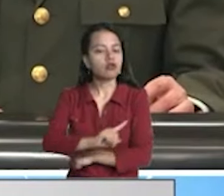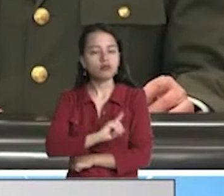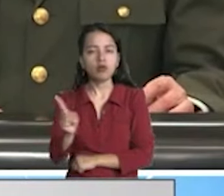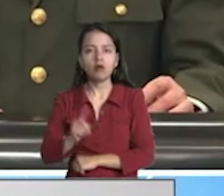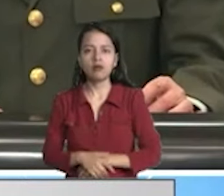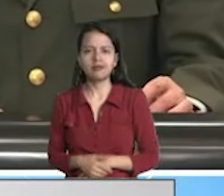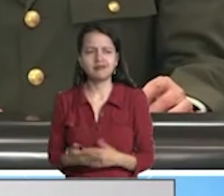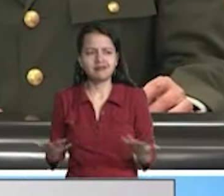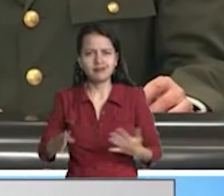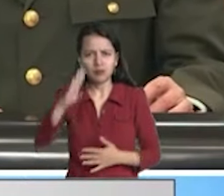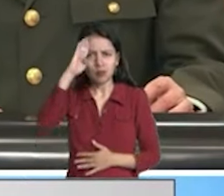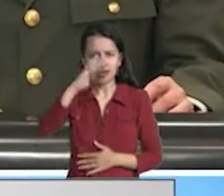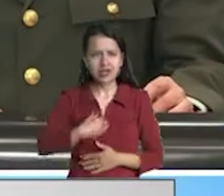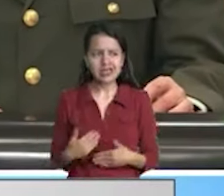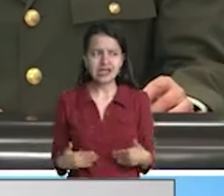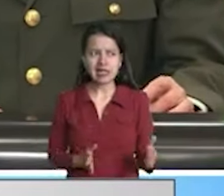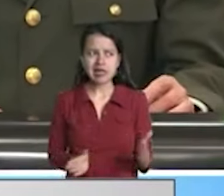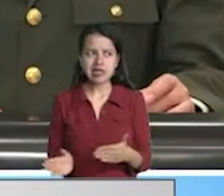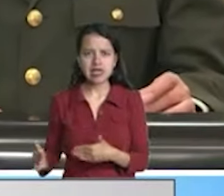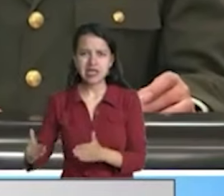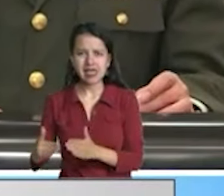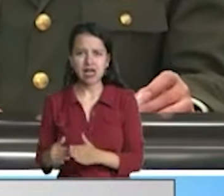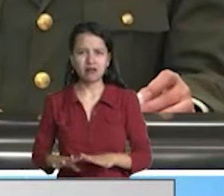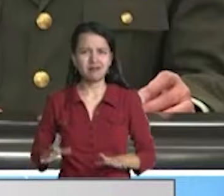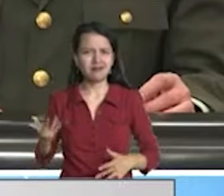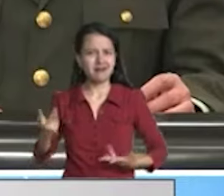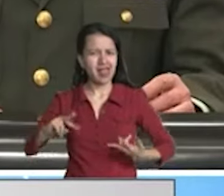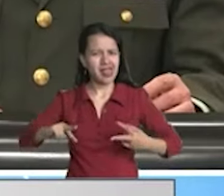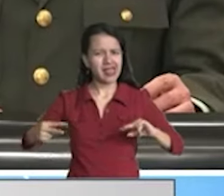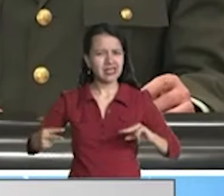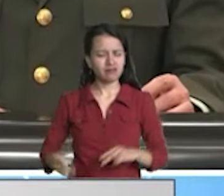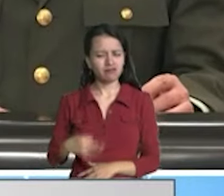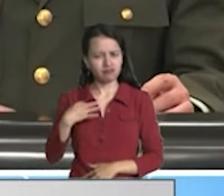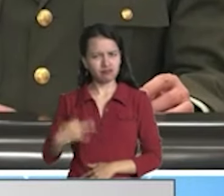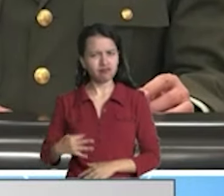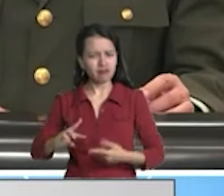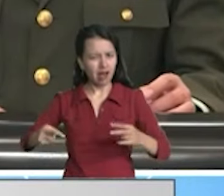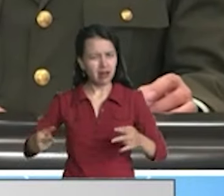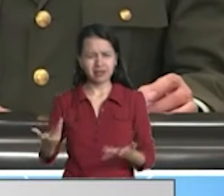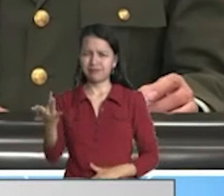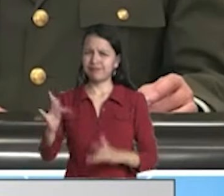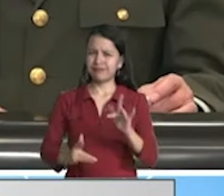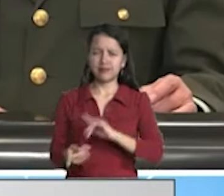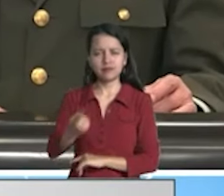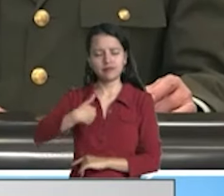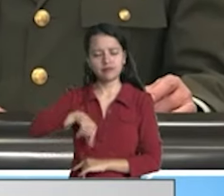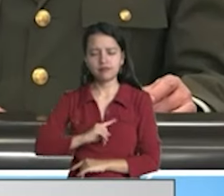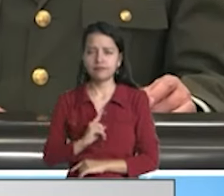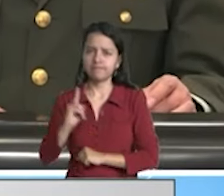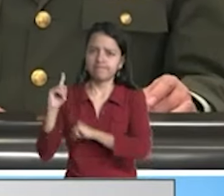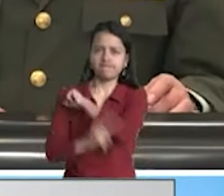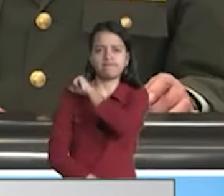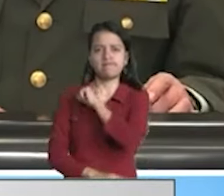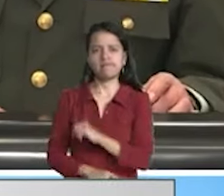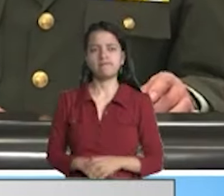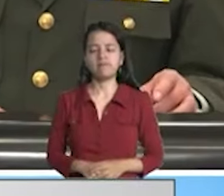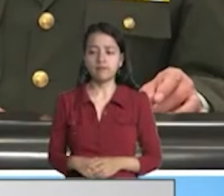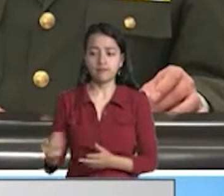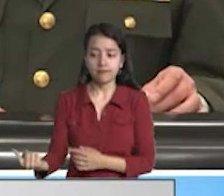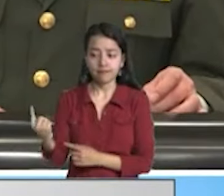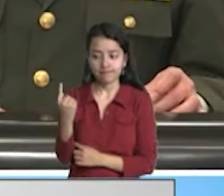por caminos diferentes al de la ética y la moral. Y aquí no descartamos, es el primer informe que me